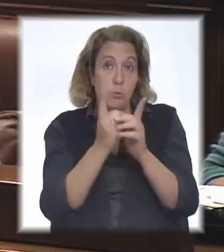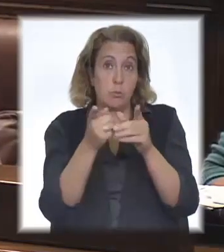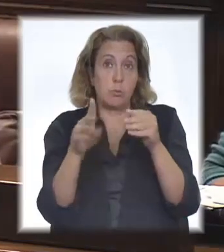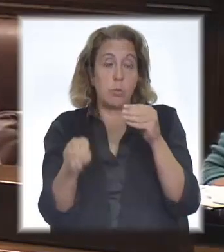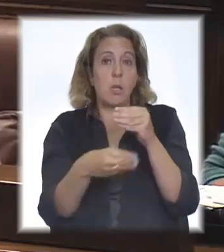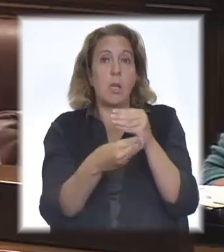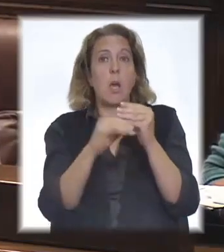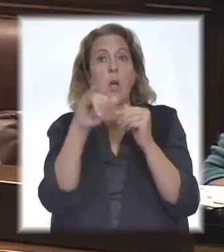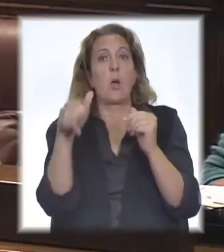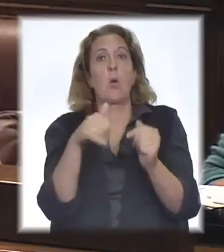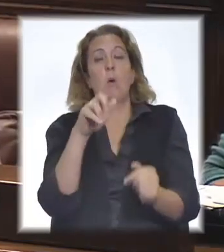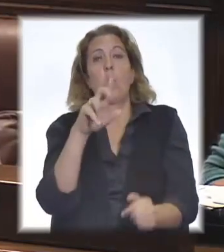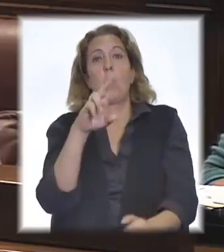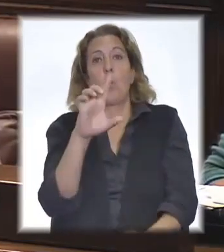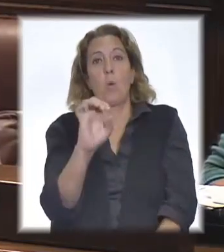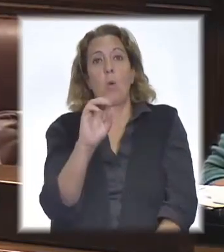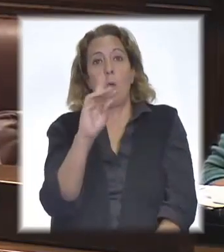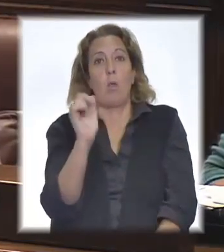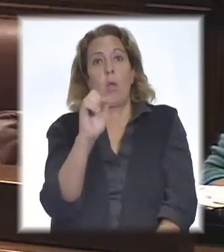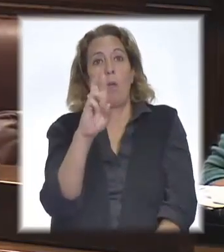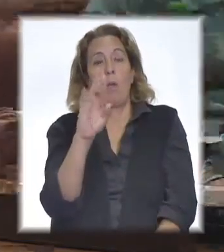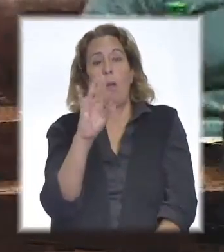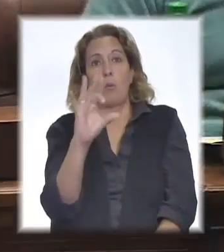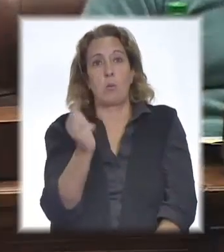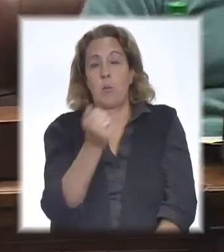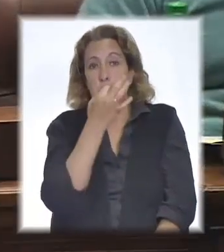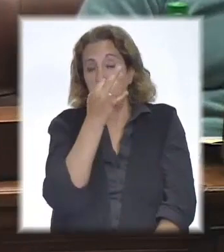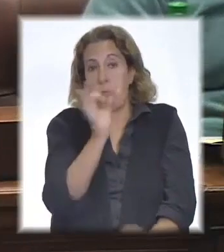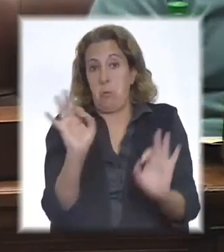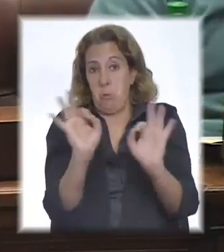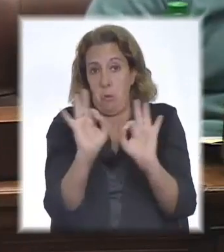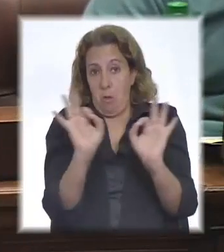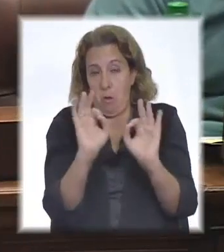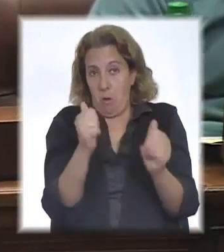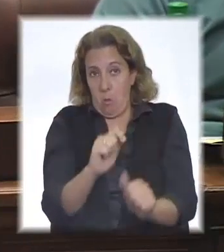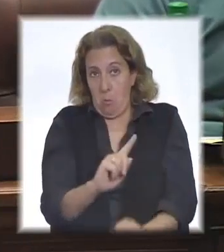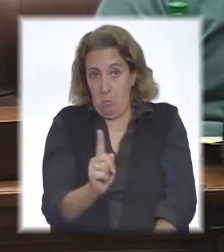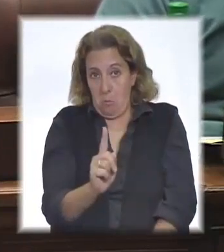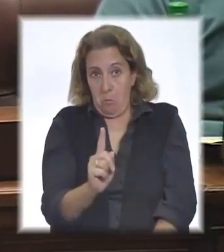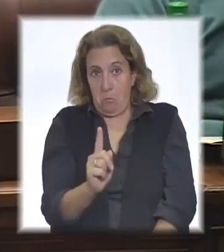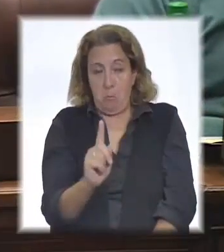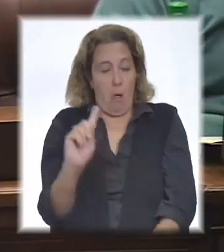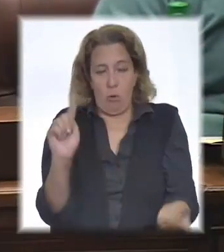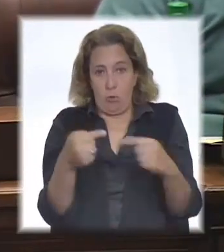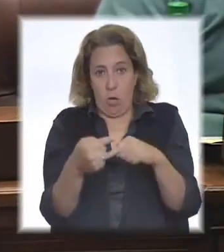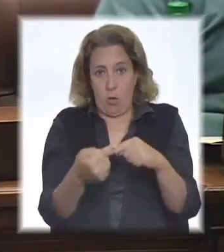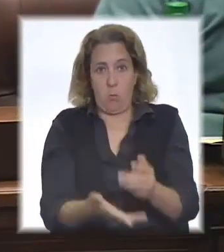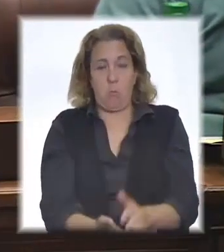julio se está rosa no interpusimos ninguna objeción al contrario